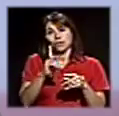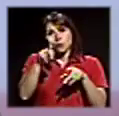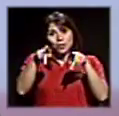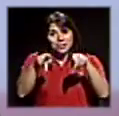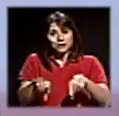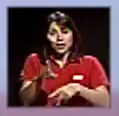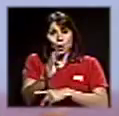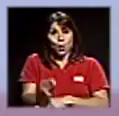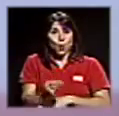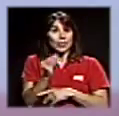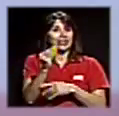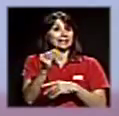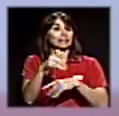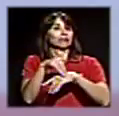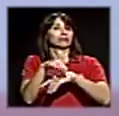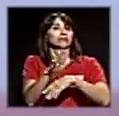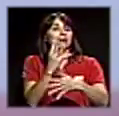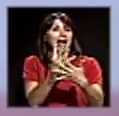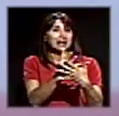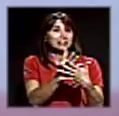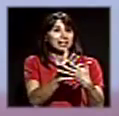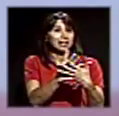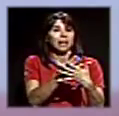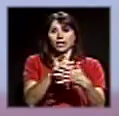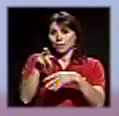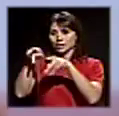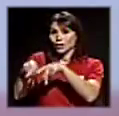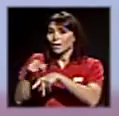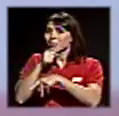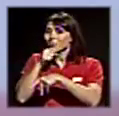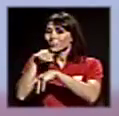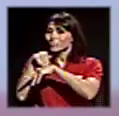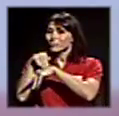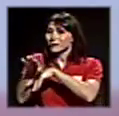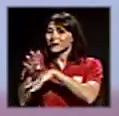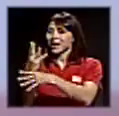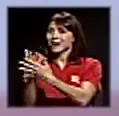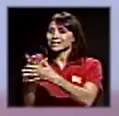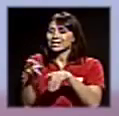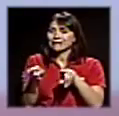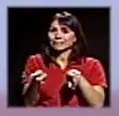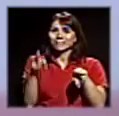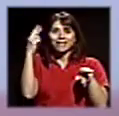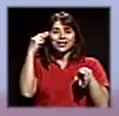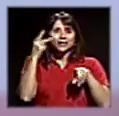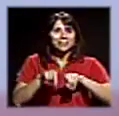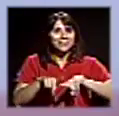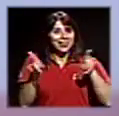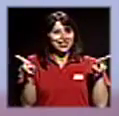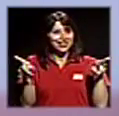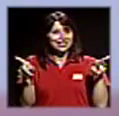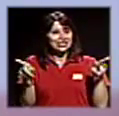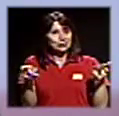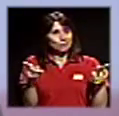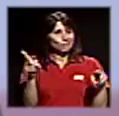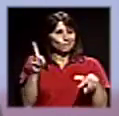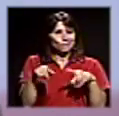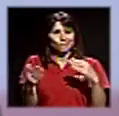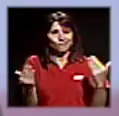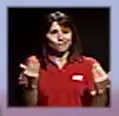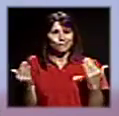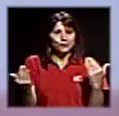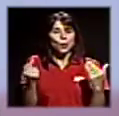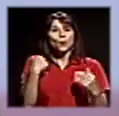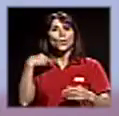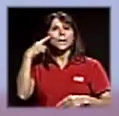persona joven está en la cárcel y las razones por las que una persona mayor está en la cárcel son un poco diferentes, ¿verdad? Ya uno dice, bueno, una persona